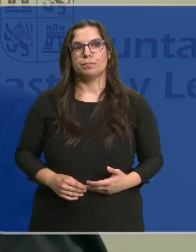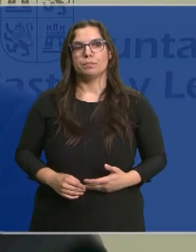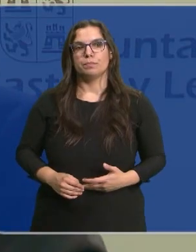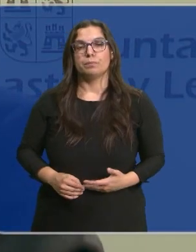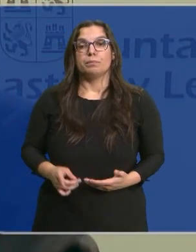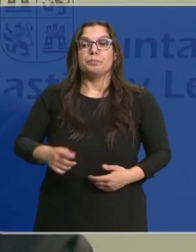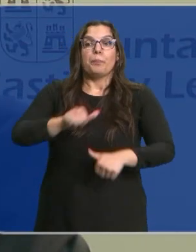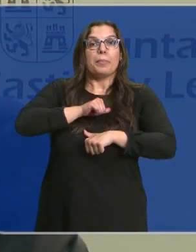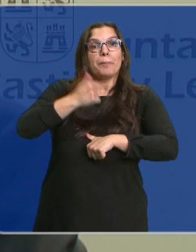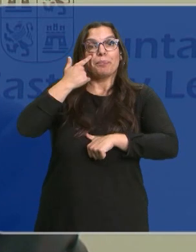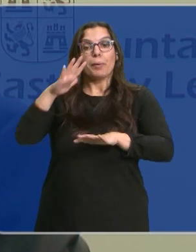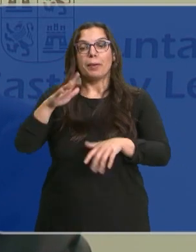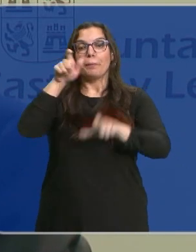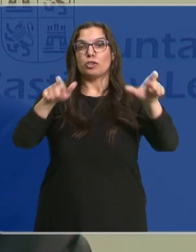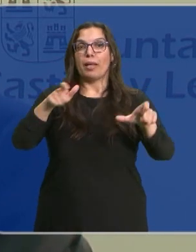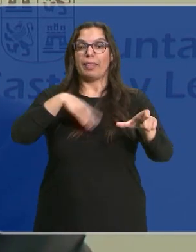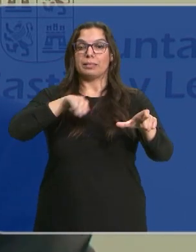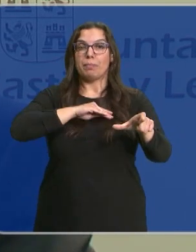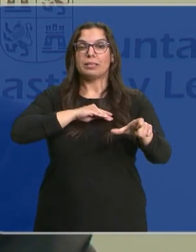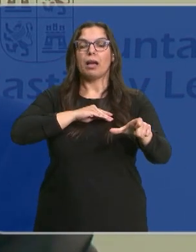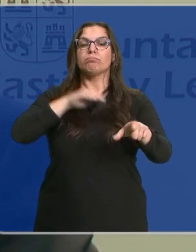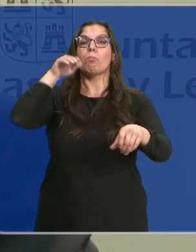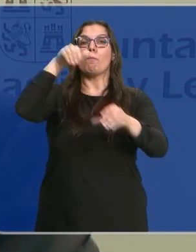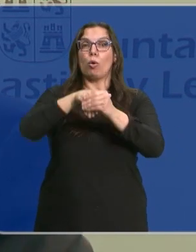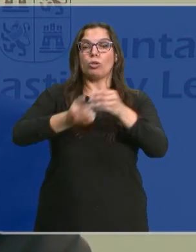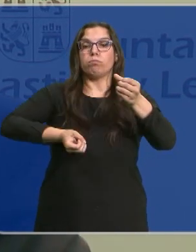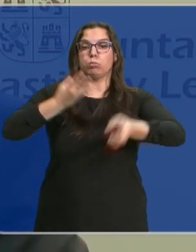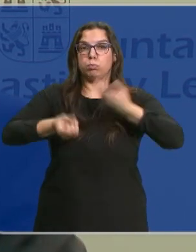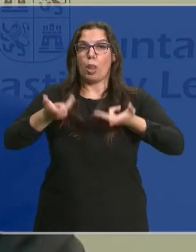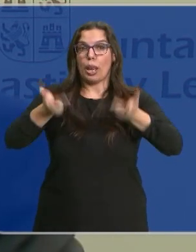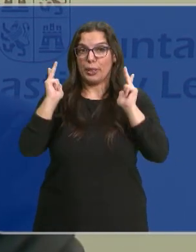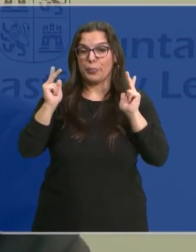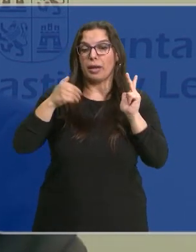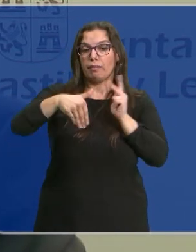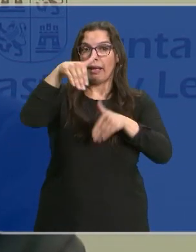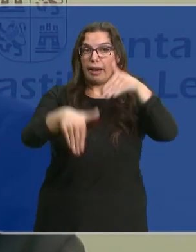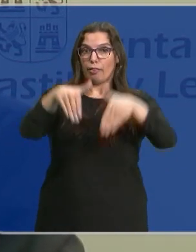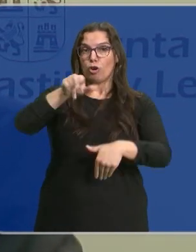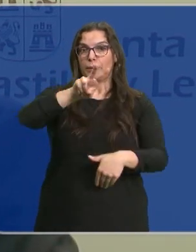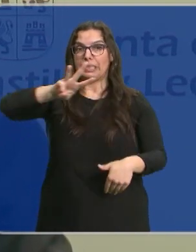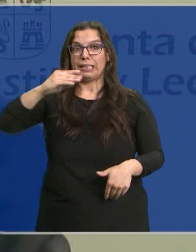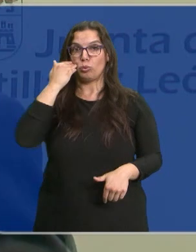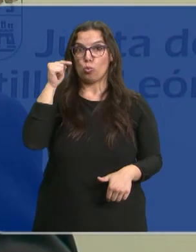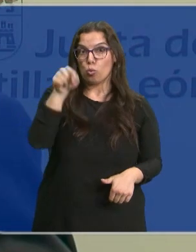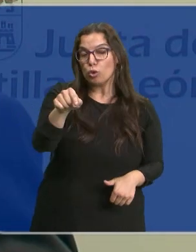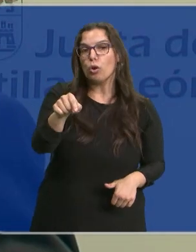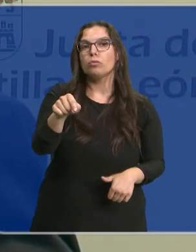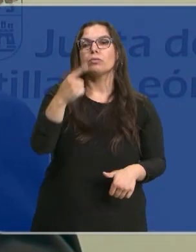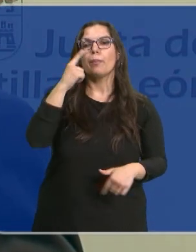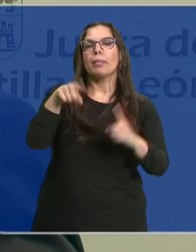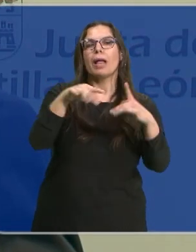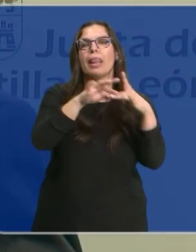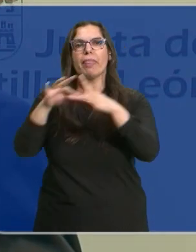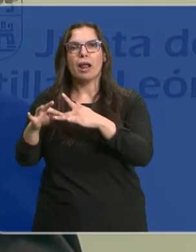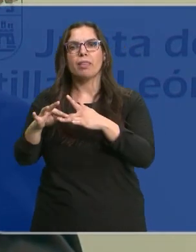Vamos a esperar a que los españoles se expresen de manera libre en unas elecciones que hay el 23 de julio. Liderazgo